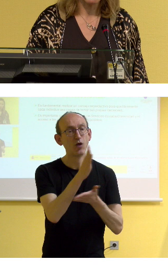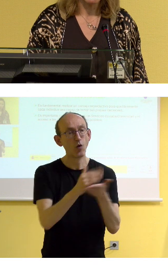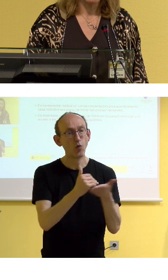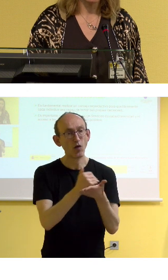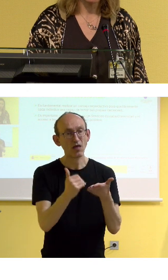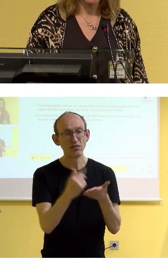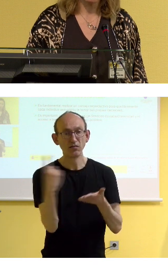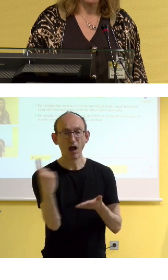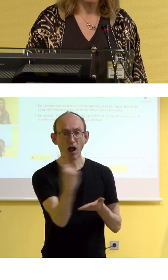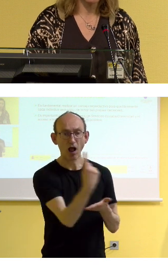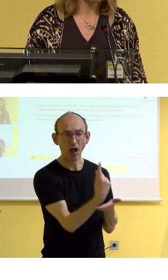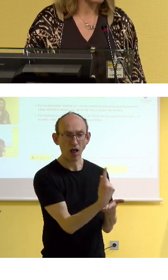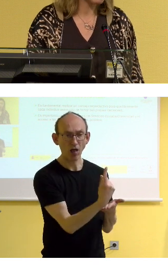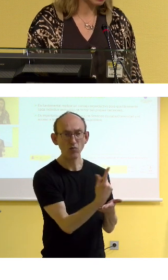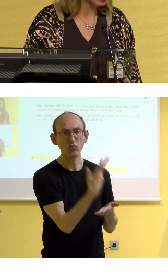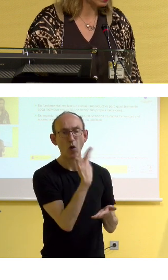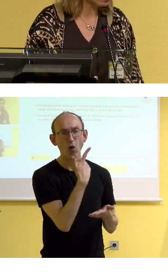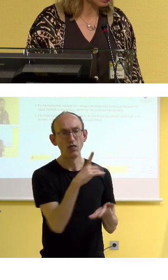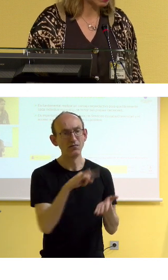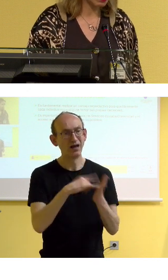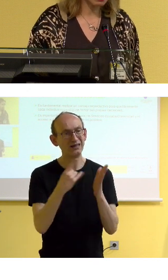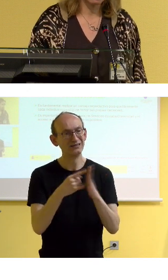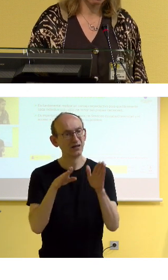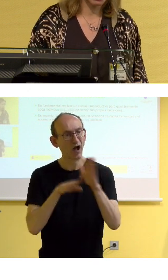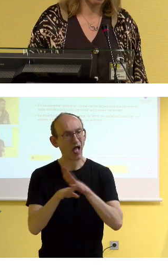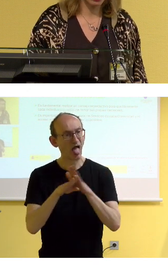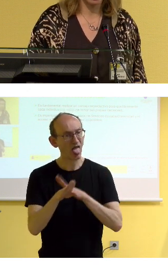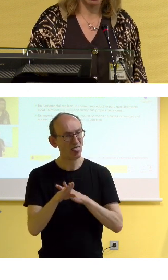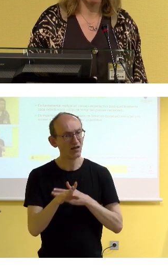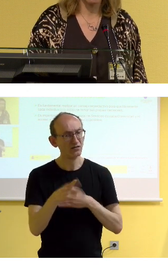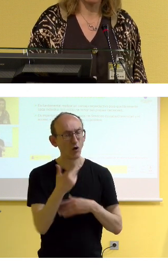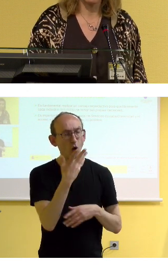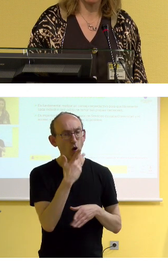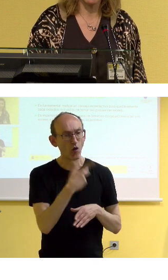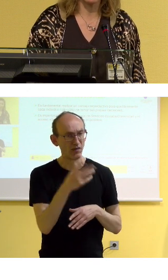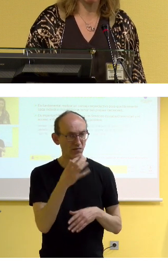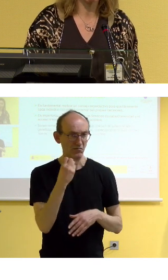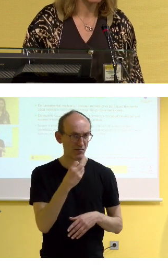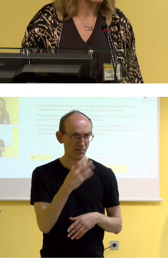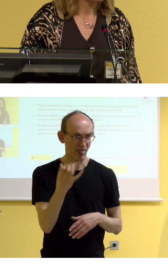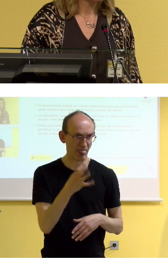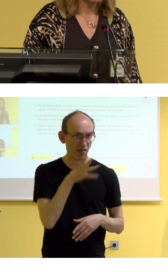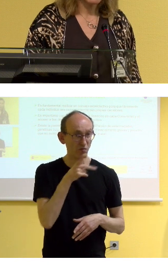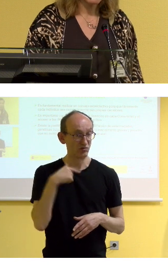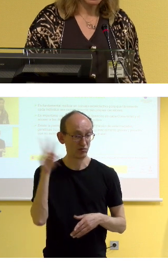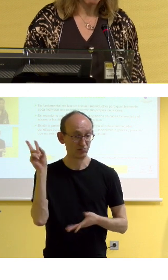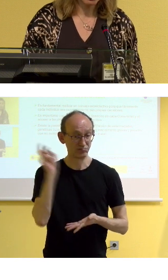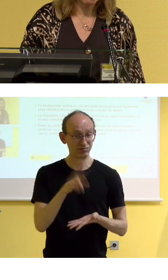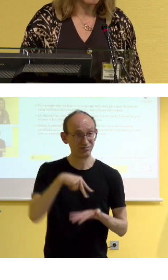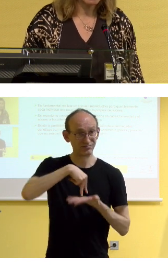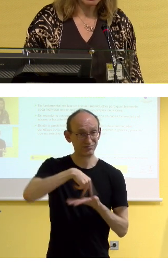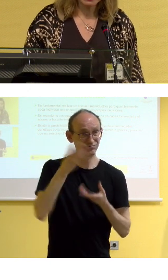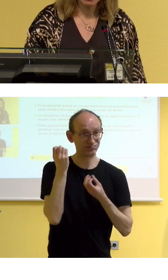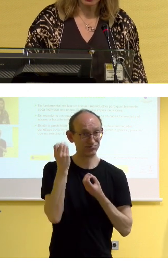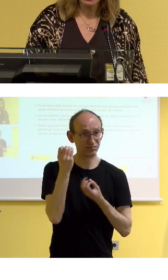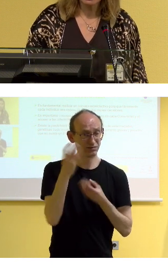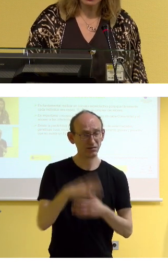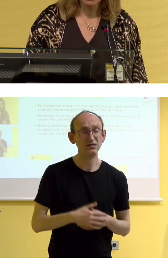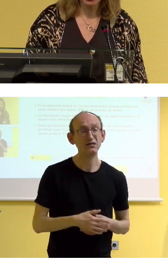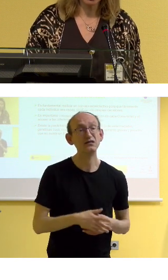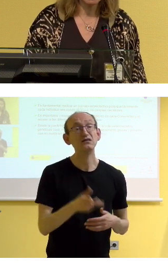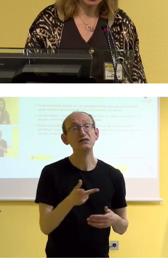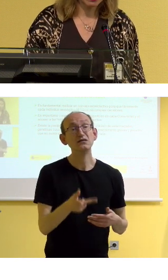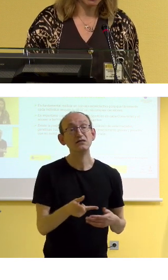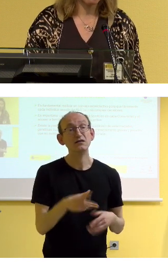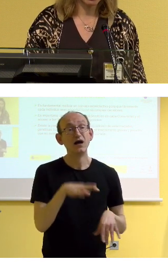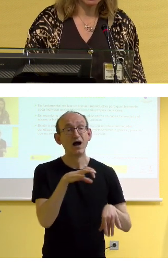comunidad y el acceso a las diferentes técnicas disponibles, que es para lo que yo he venido hoy aquí. Existe la posibilidad de disminuir la